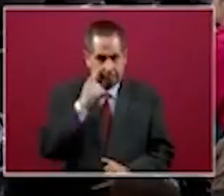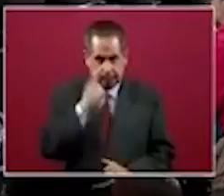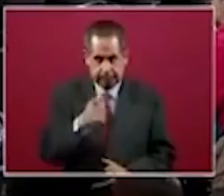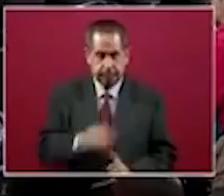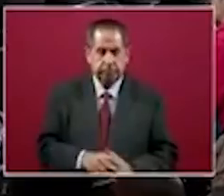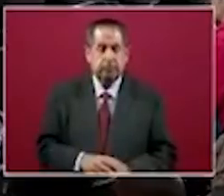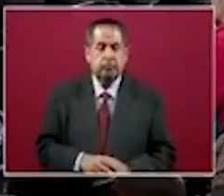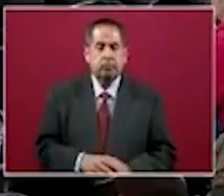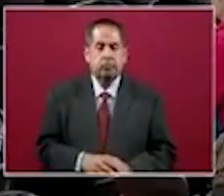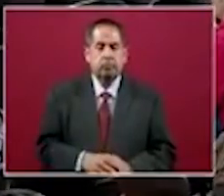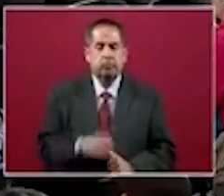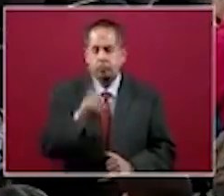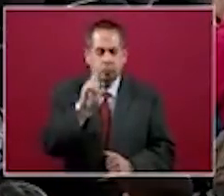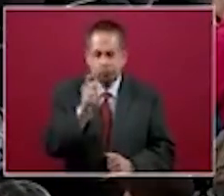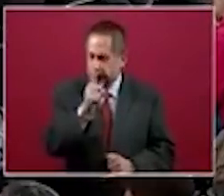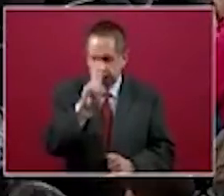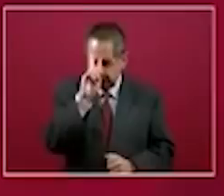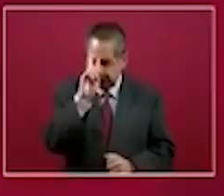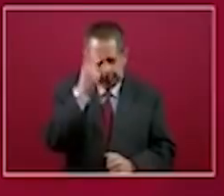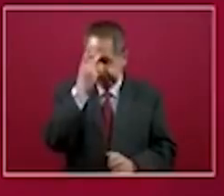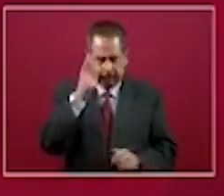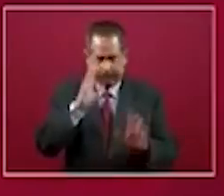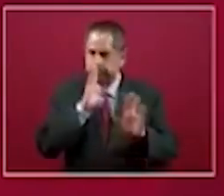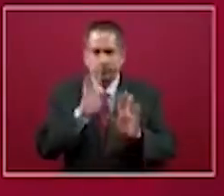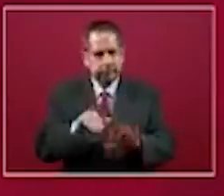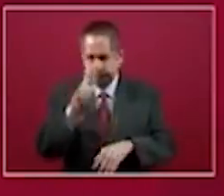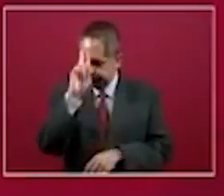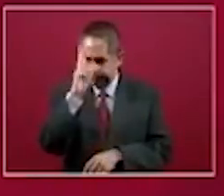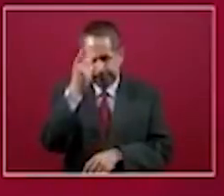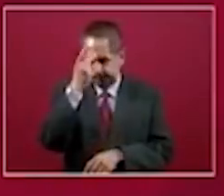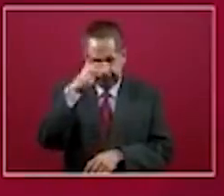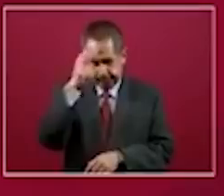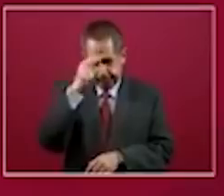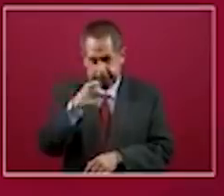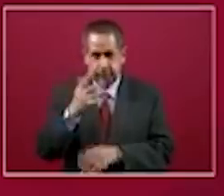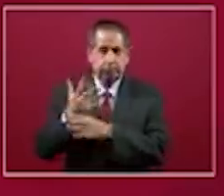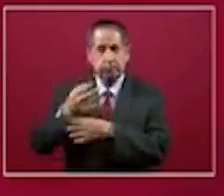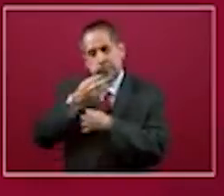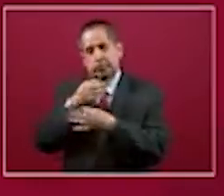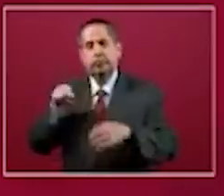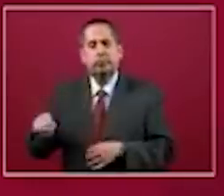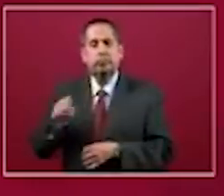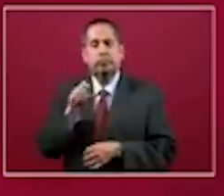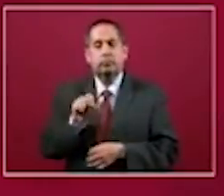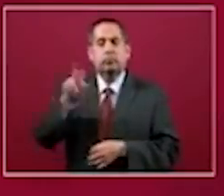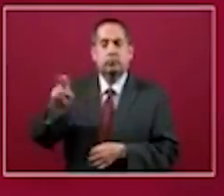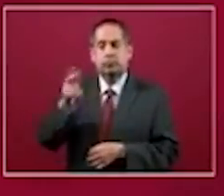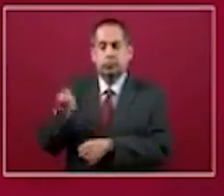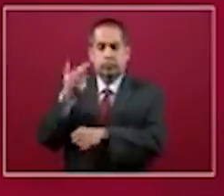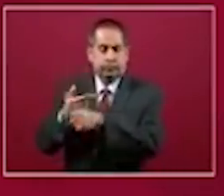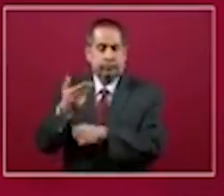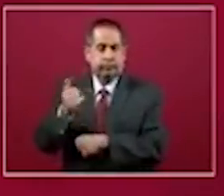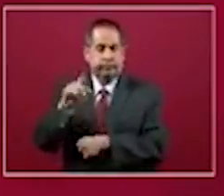primero hubo un malentendido en las declaraciones del subsecretario de